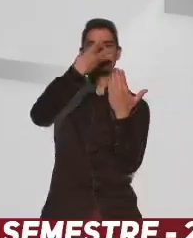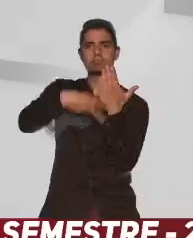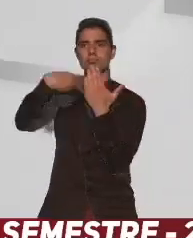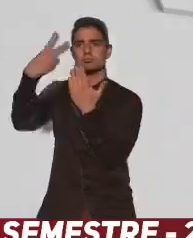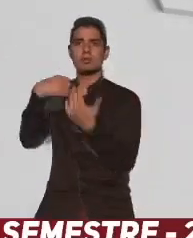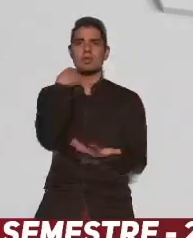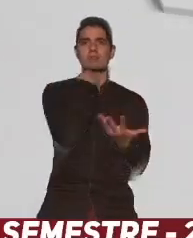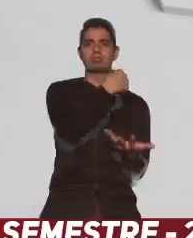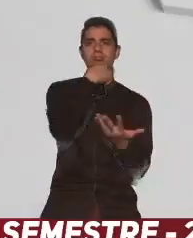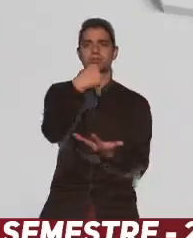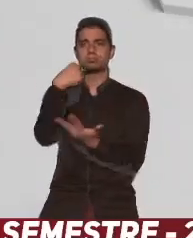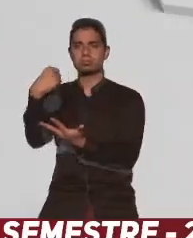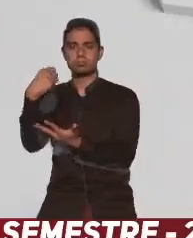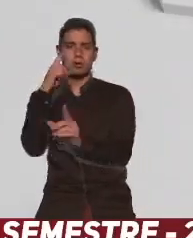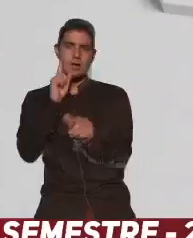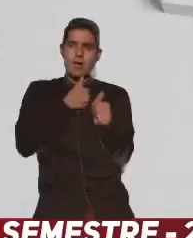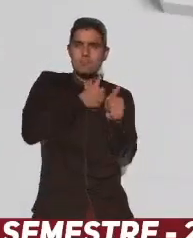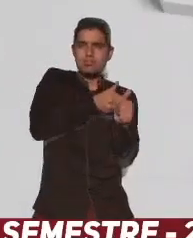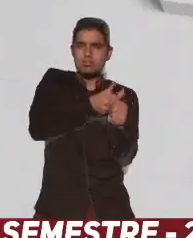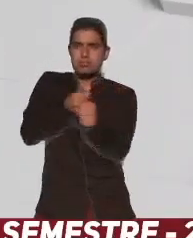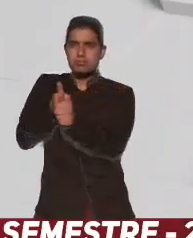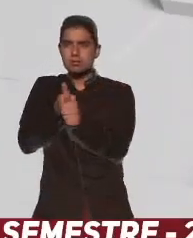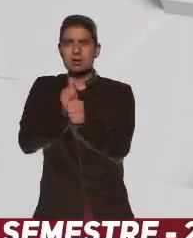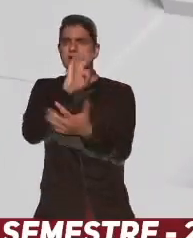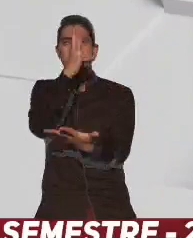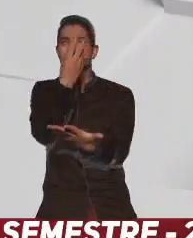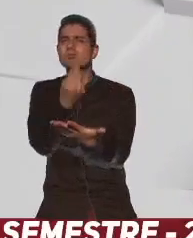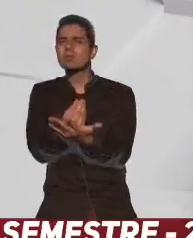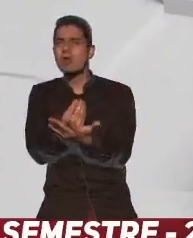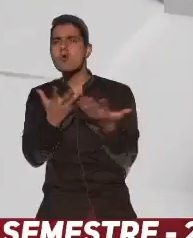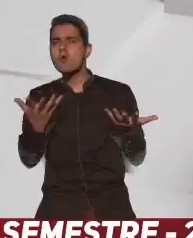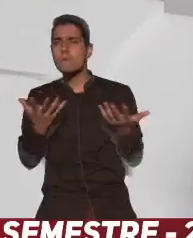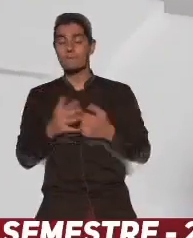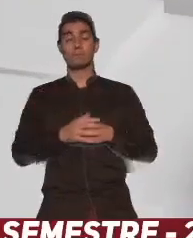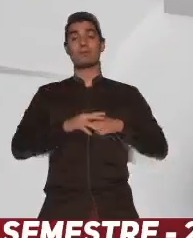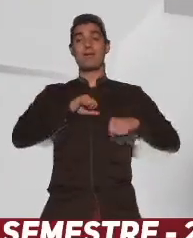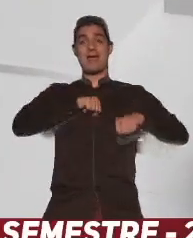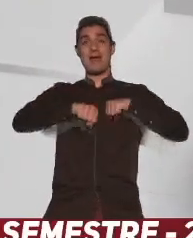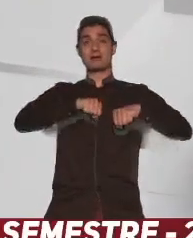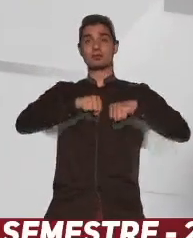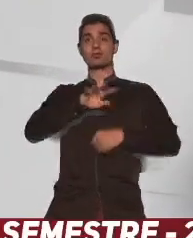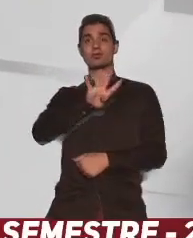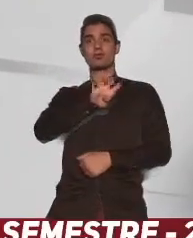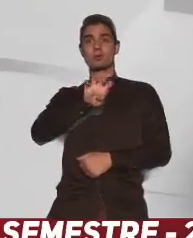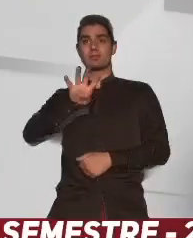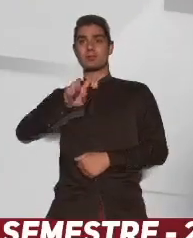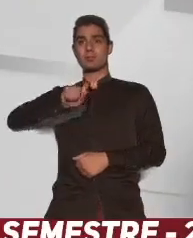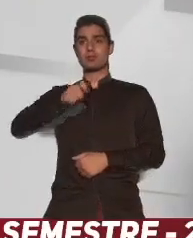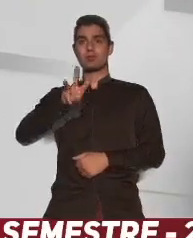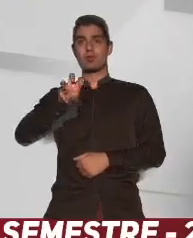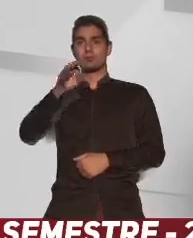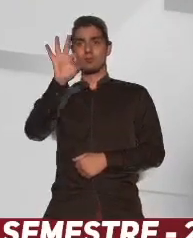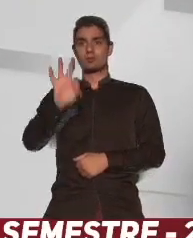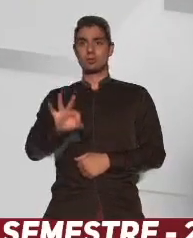en los siguientes indicadores: de gestión 99,8%, avance